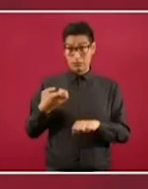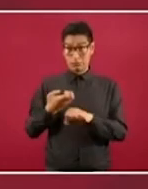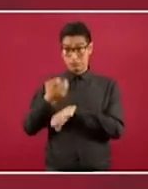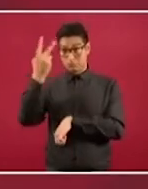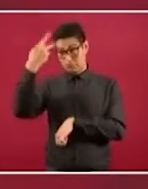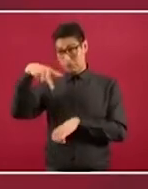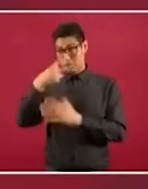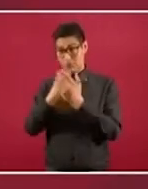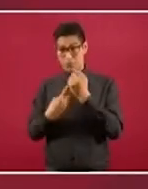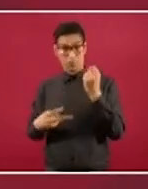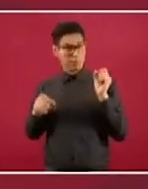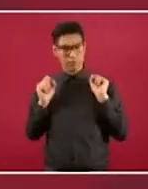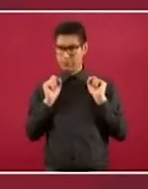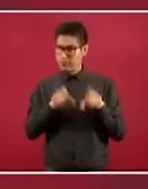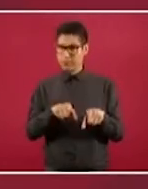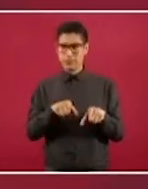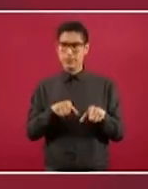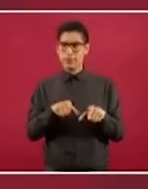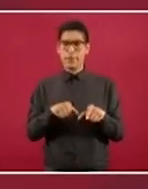probablemente